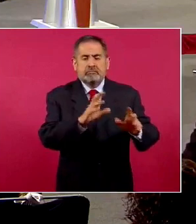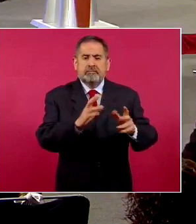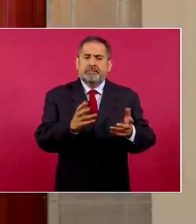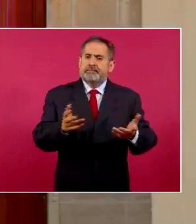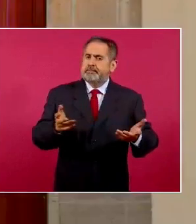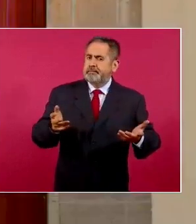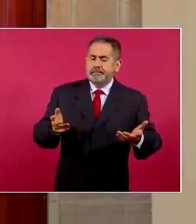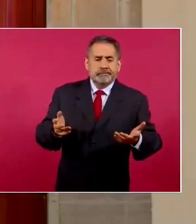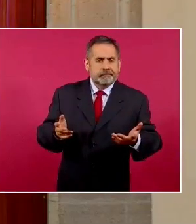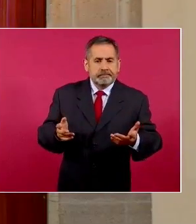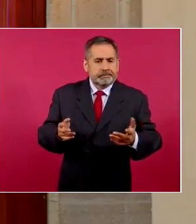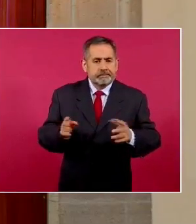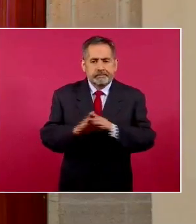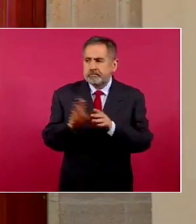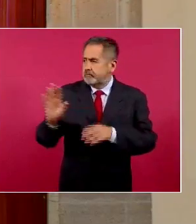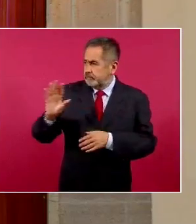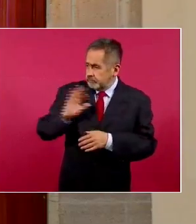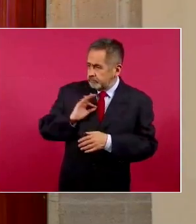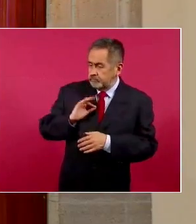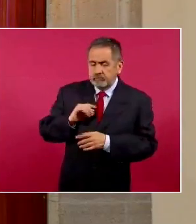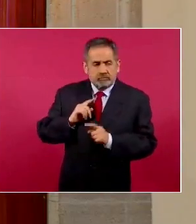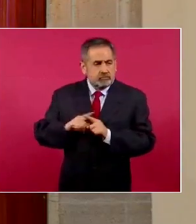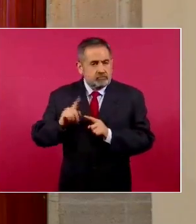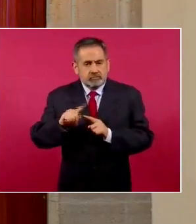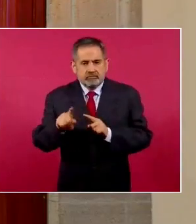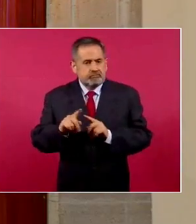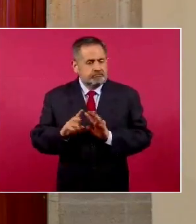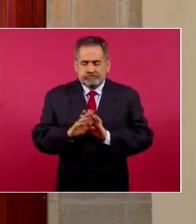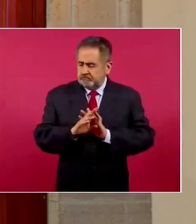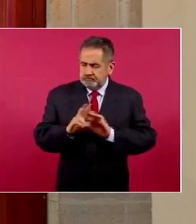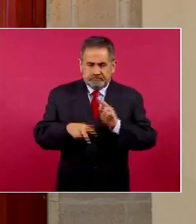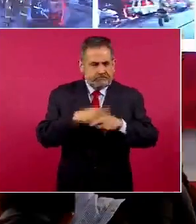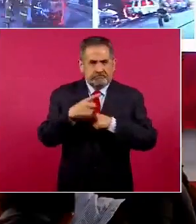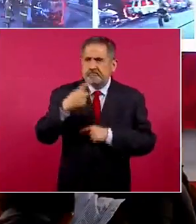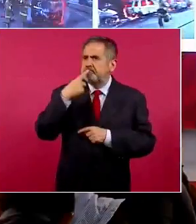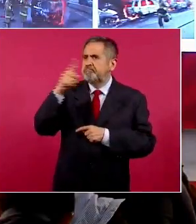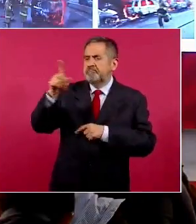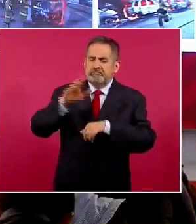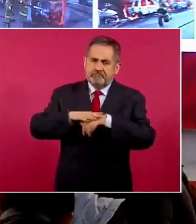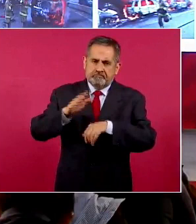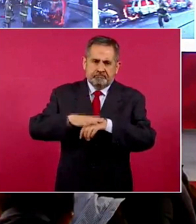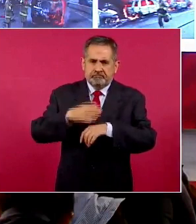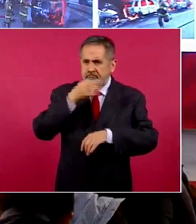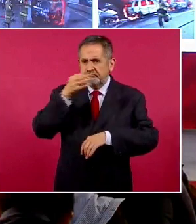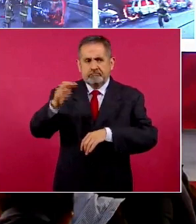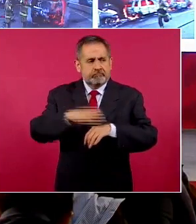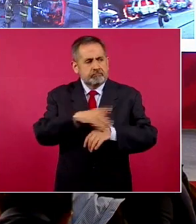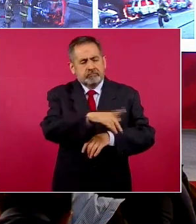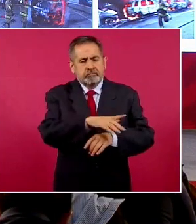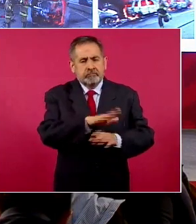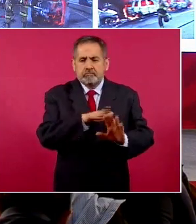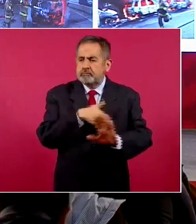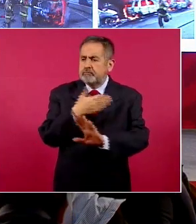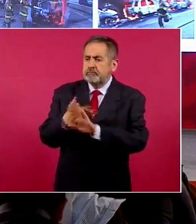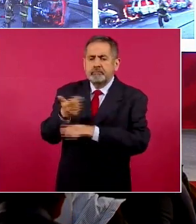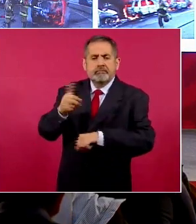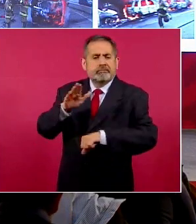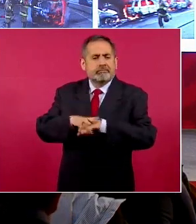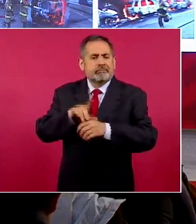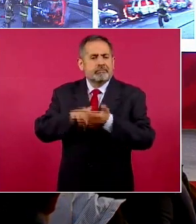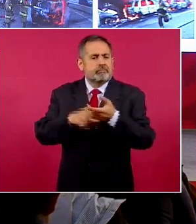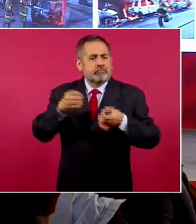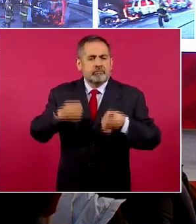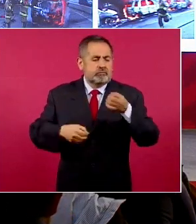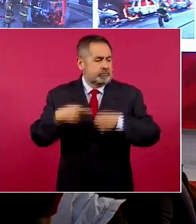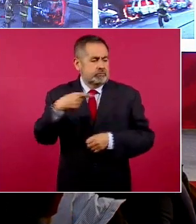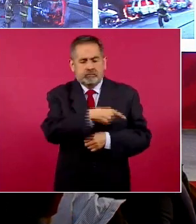este caso y otros más similares, se va a proceder con la denuncia penal por delitos contra la Administración de Justicia y